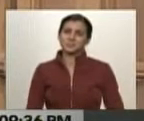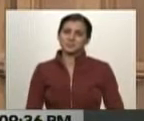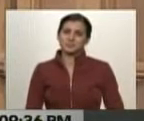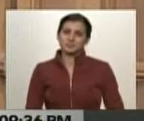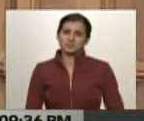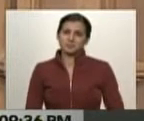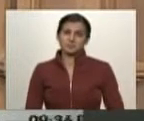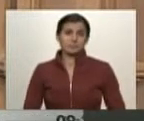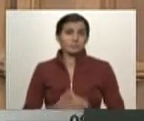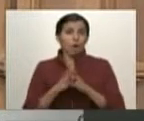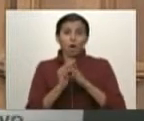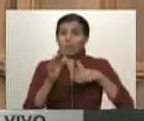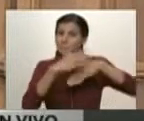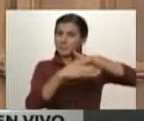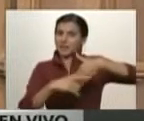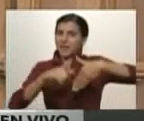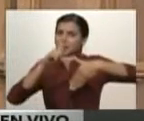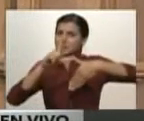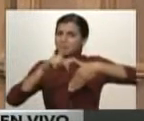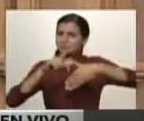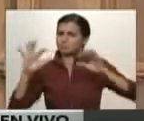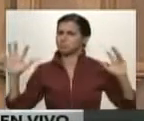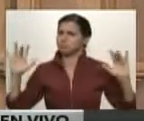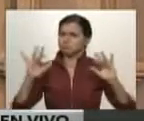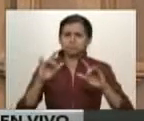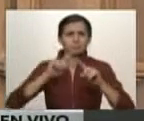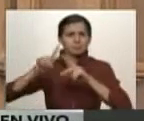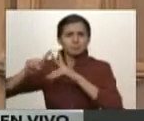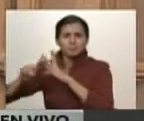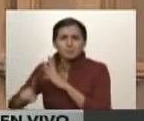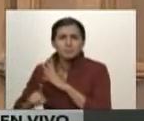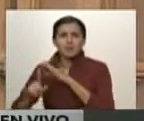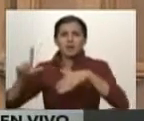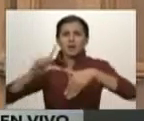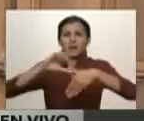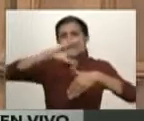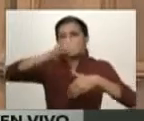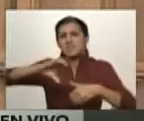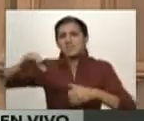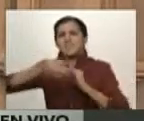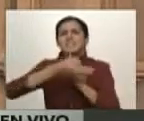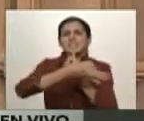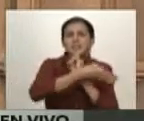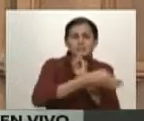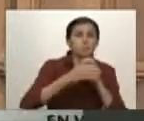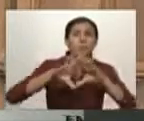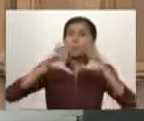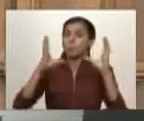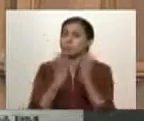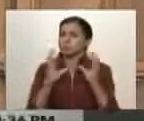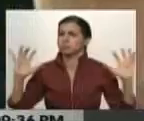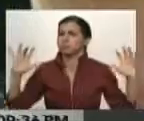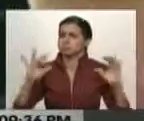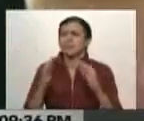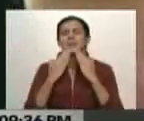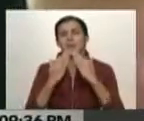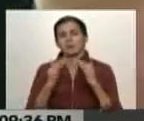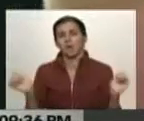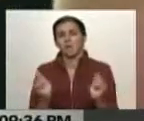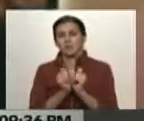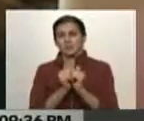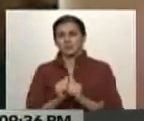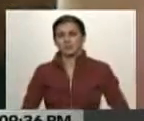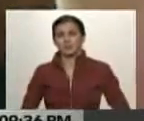de toda américa latina del caribe y del mundo entero gracias por estar aquí